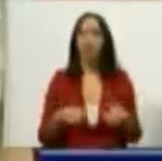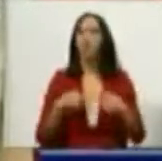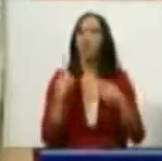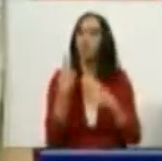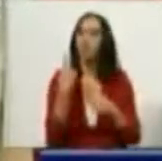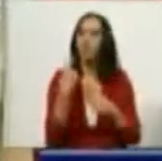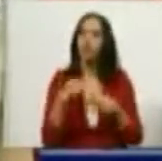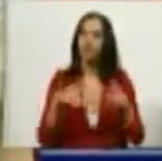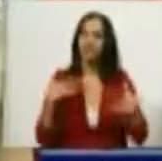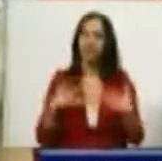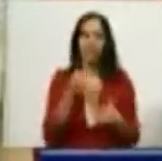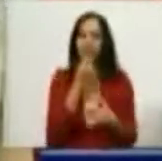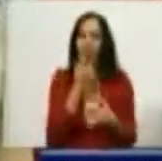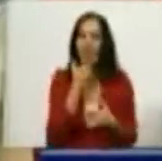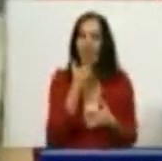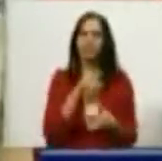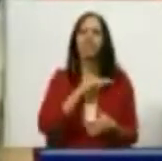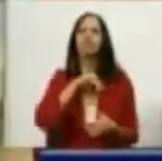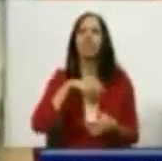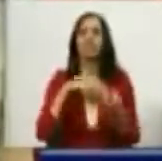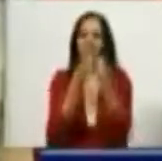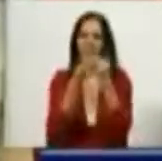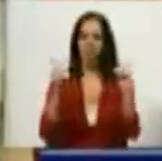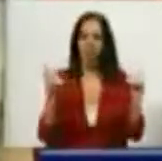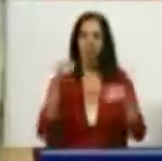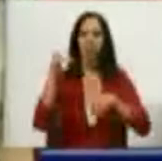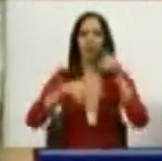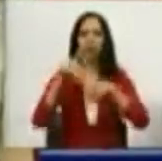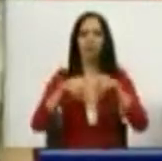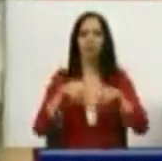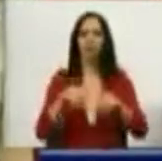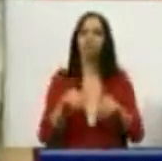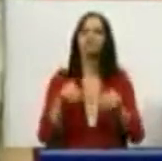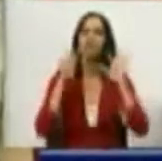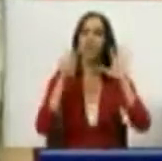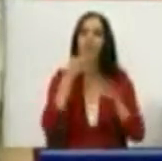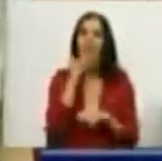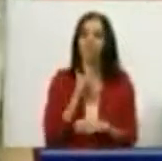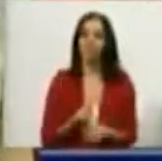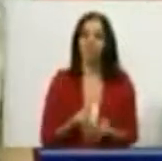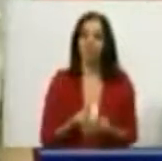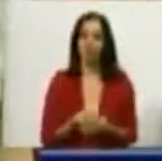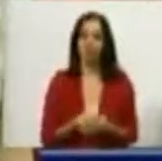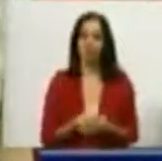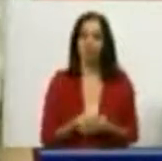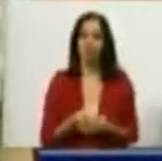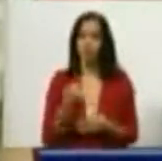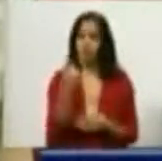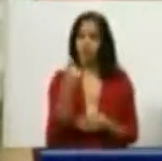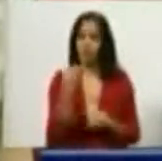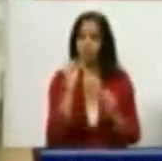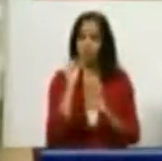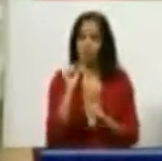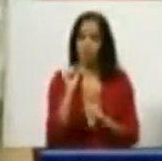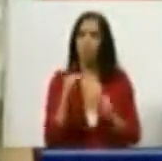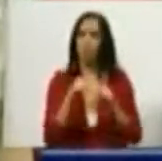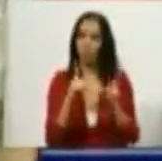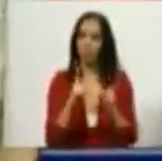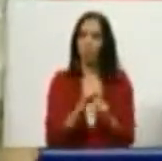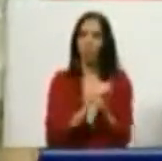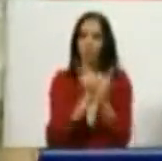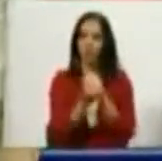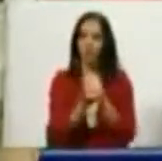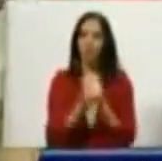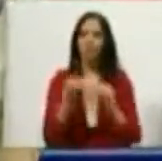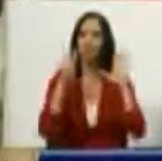que es nuestra democracia con las elecciones del nueve de diciembre falta poco pero vamos a convertir Ese